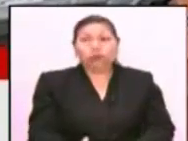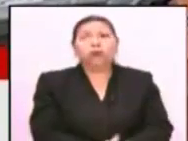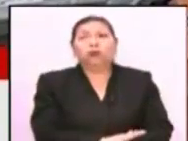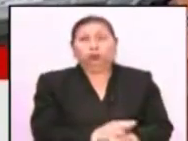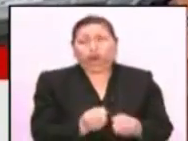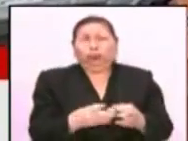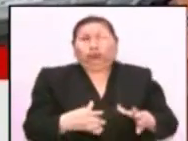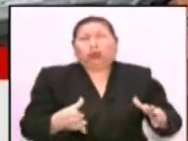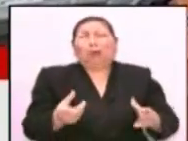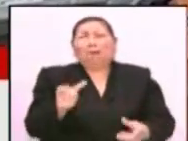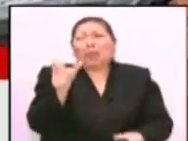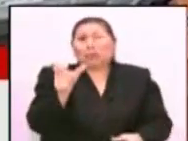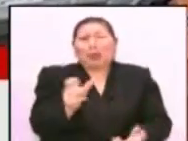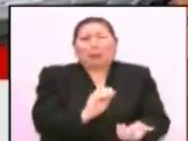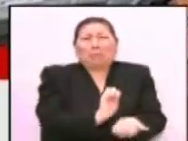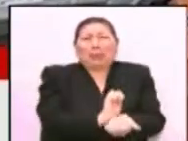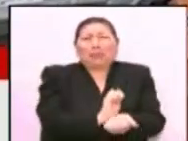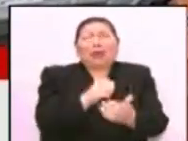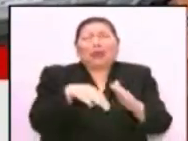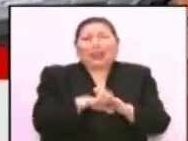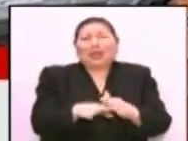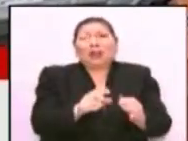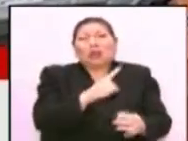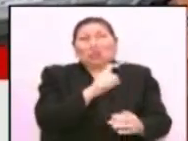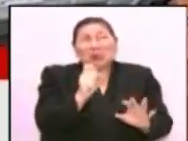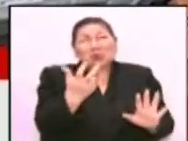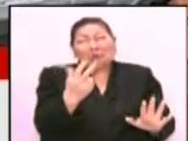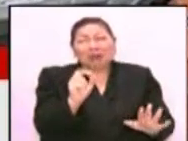complicado. Pasemos.